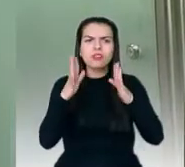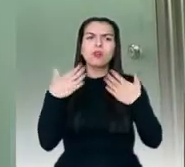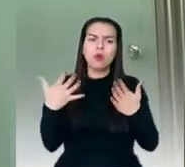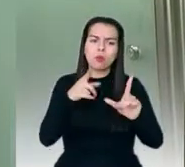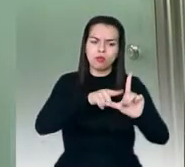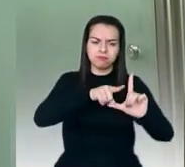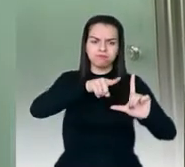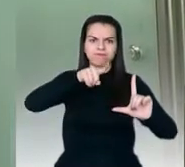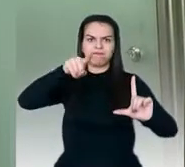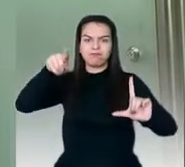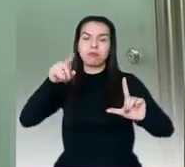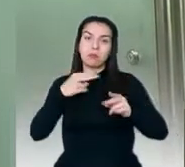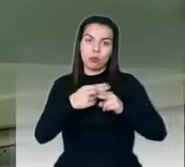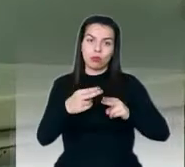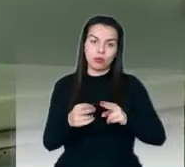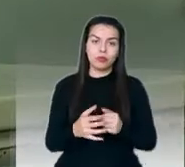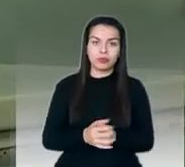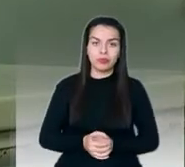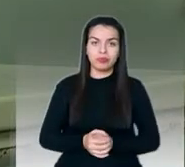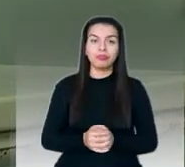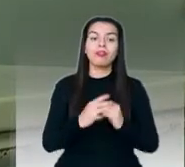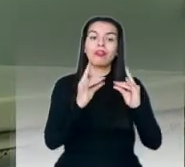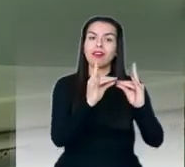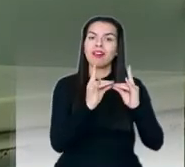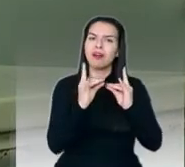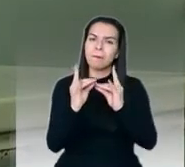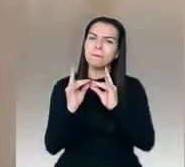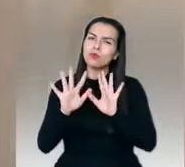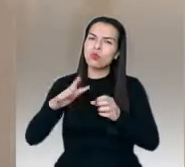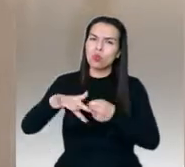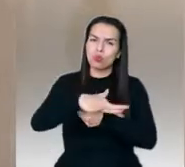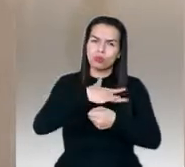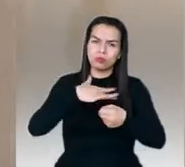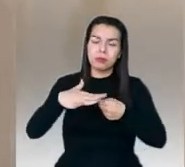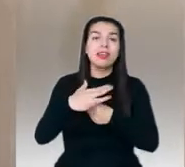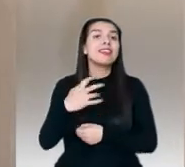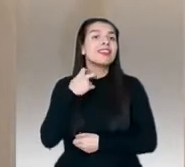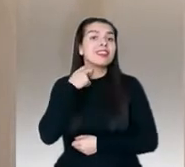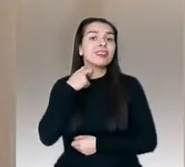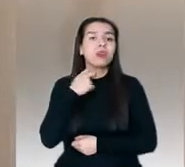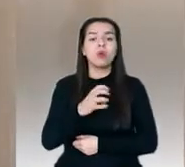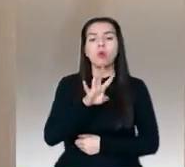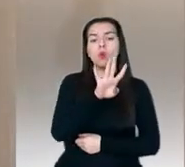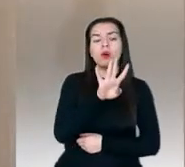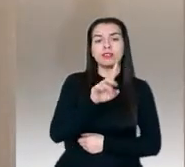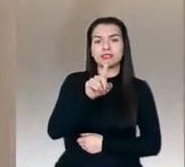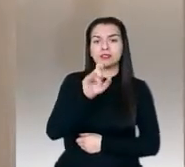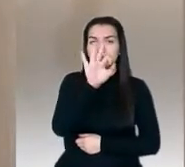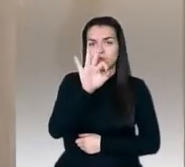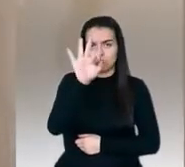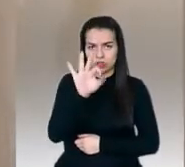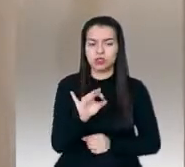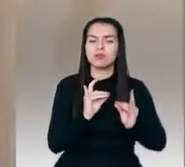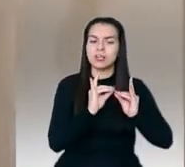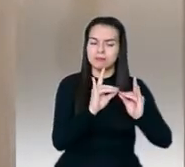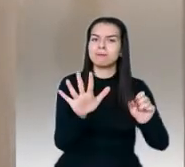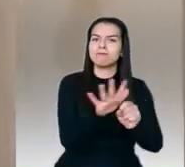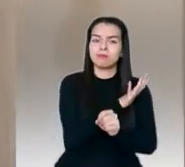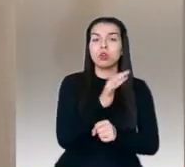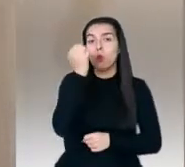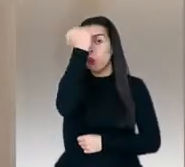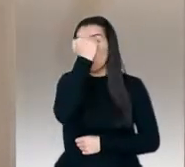Así están ocupadas las camas en el departamento. En el municipio de Girardot tenemos un 46% de ocupación, en Soacha alrededor